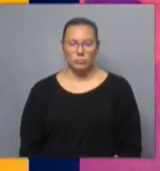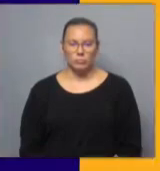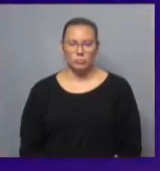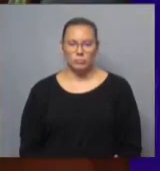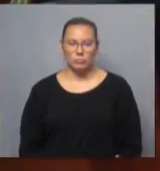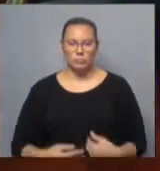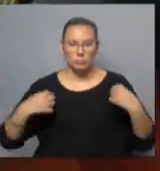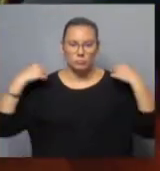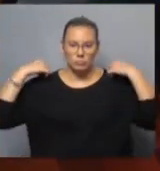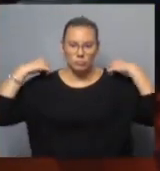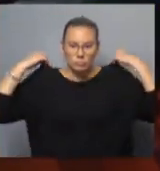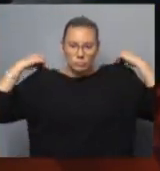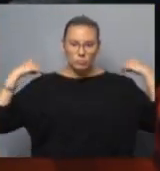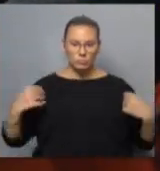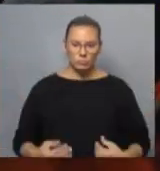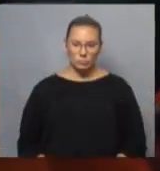Cámara. Corre.